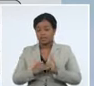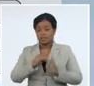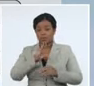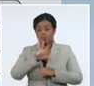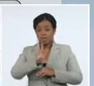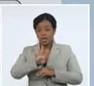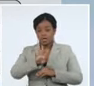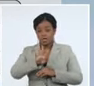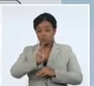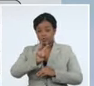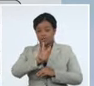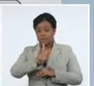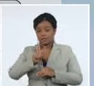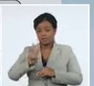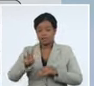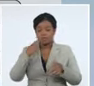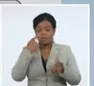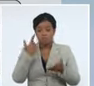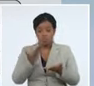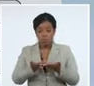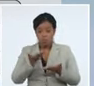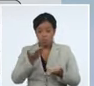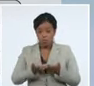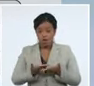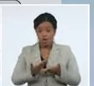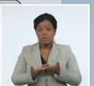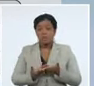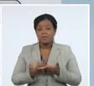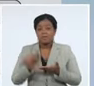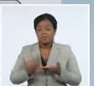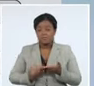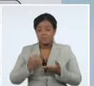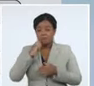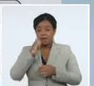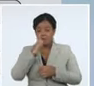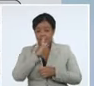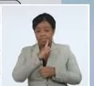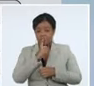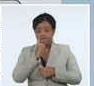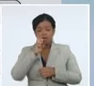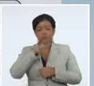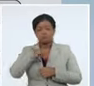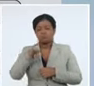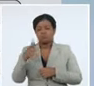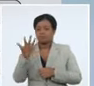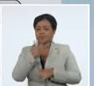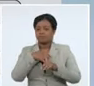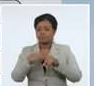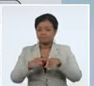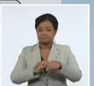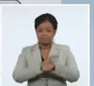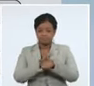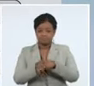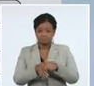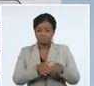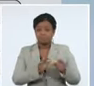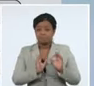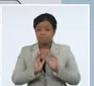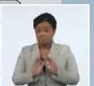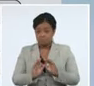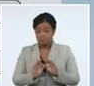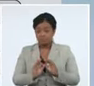10.160.433 muestras procesadas para el diagnóstico de la COVID-19, lo cual ha